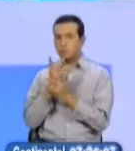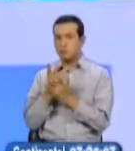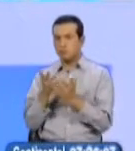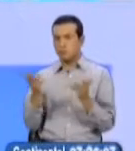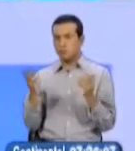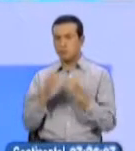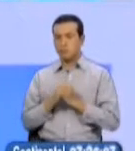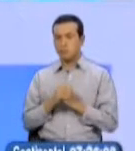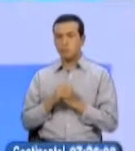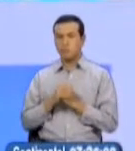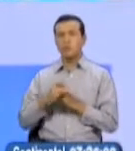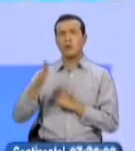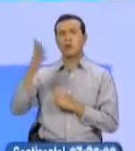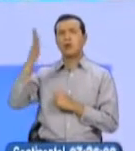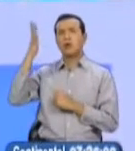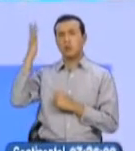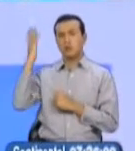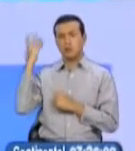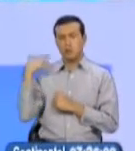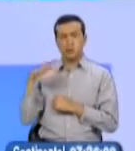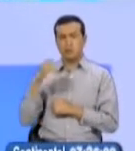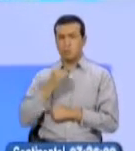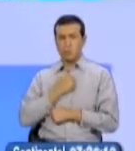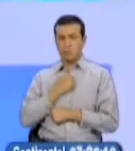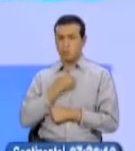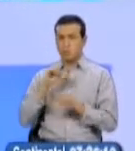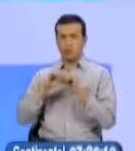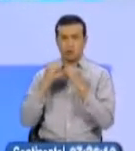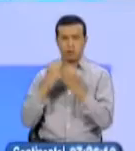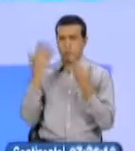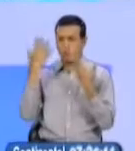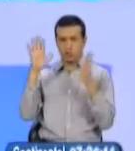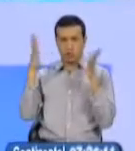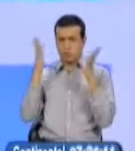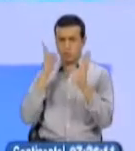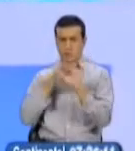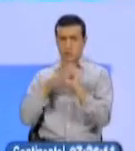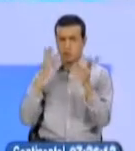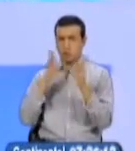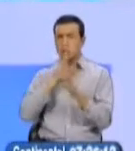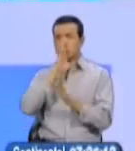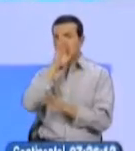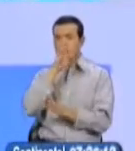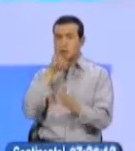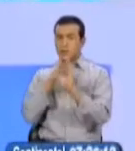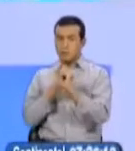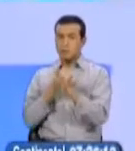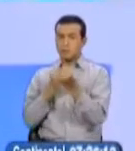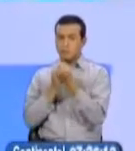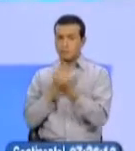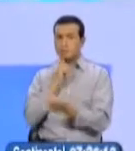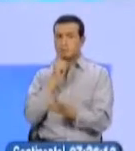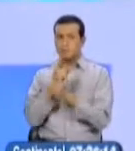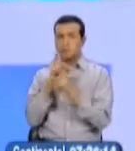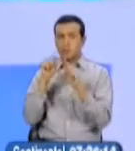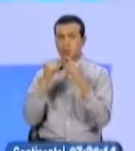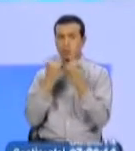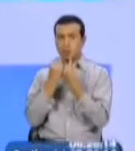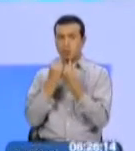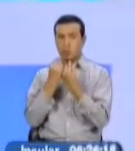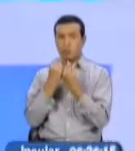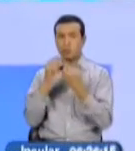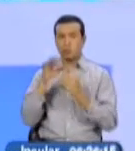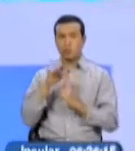desde hace mucho tiempo a través sin pertenecer a partido político he estado involucrada justamente en los grupos vulnerables